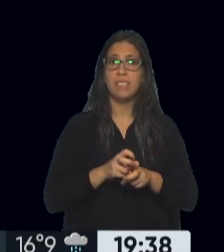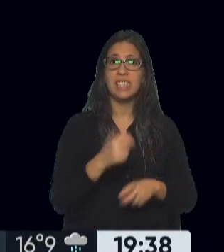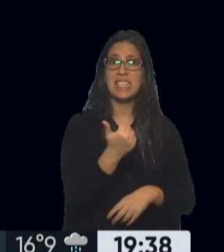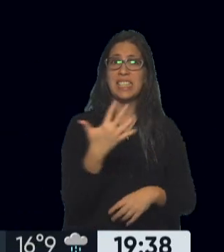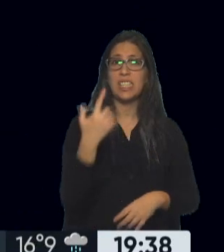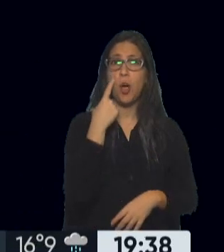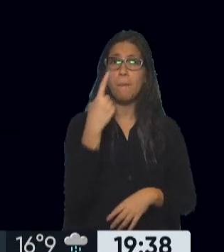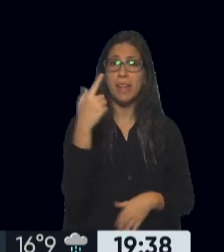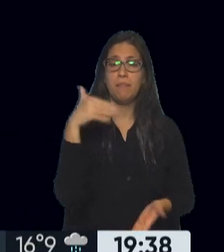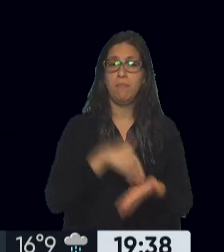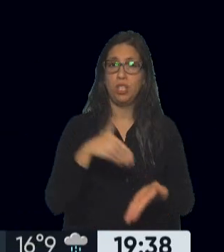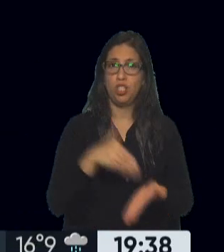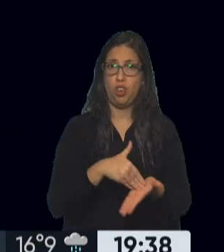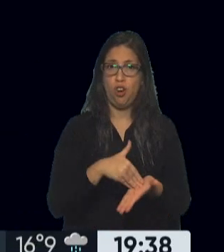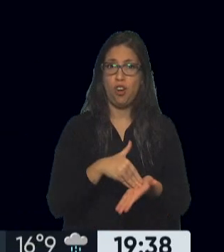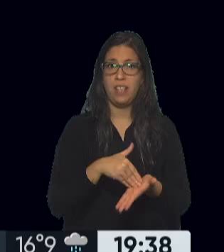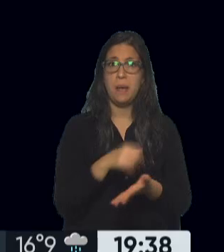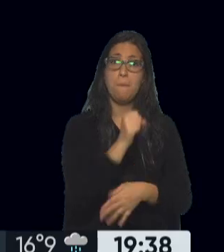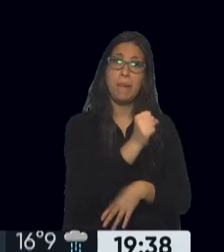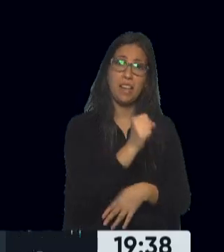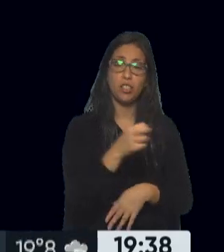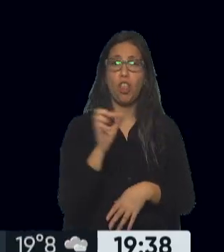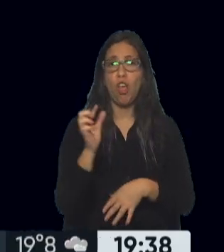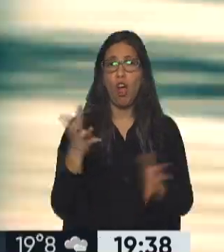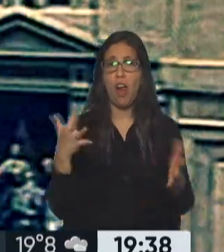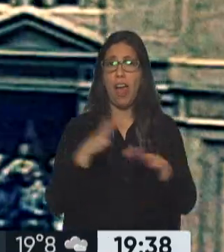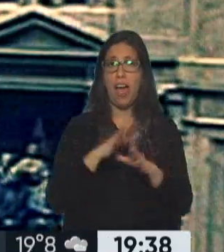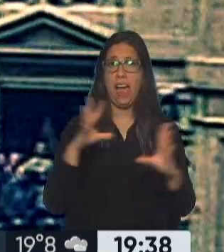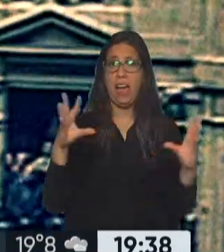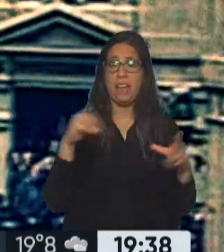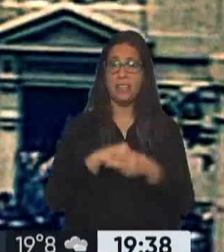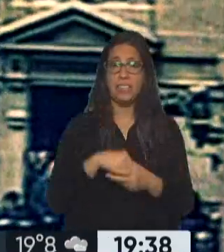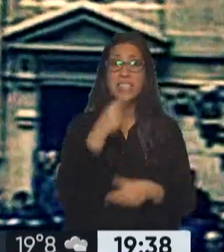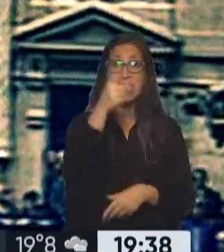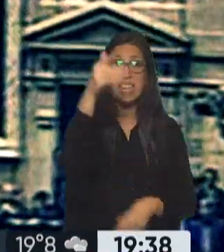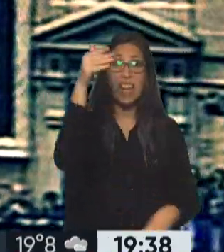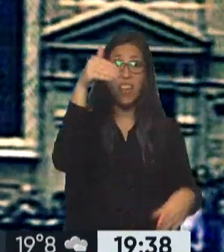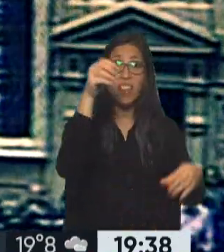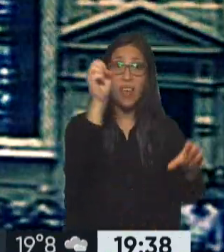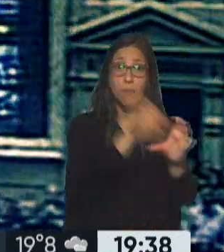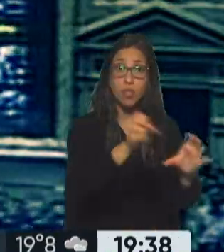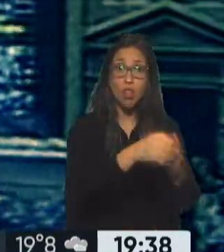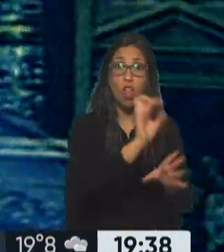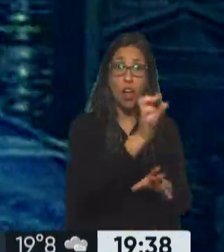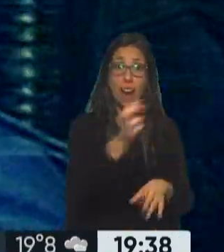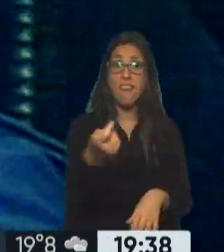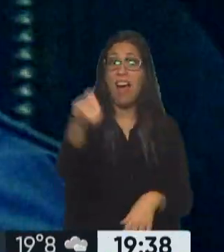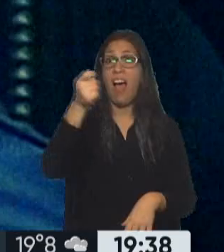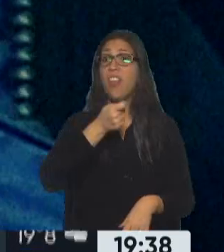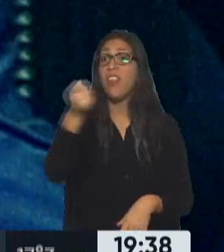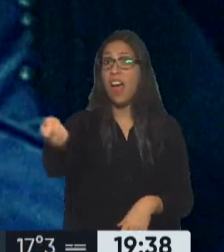65.000 millones entre pesos y dólares. El que depositó dólares recibirá